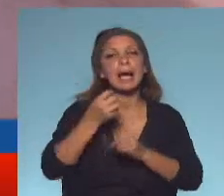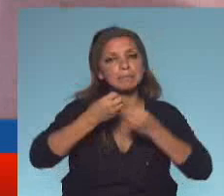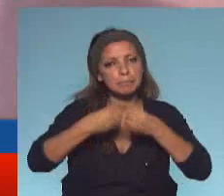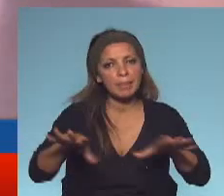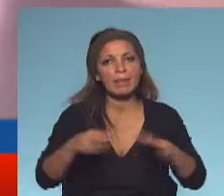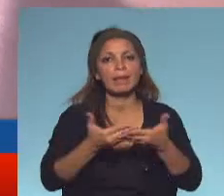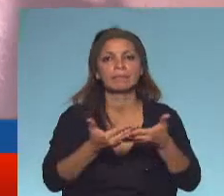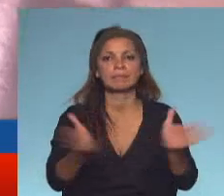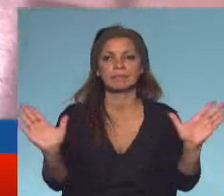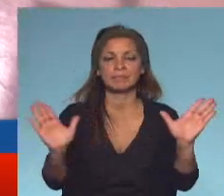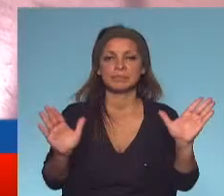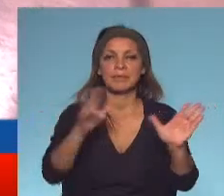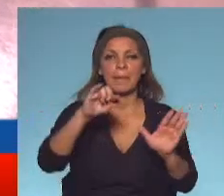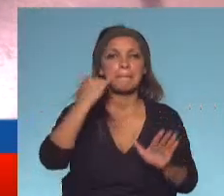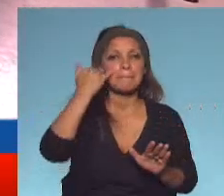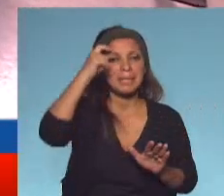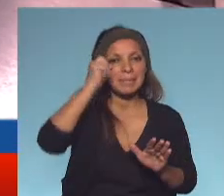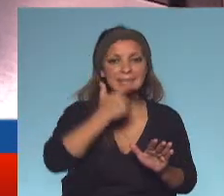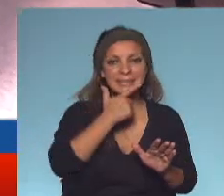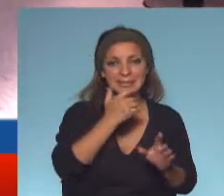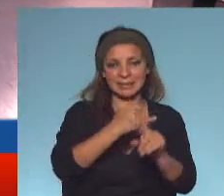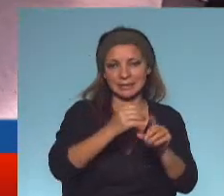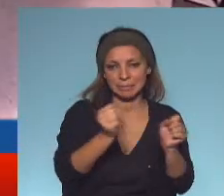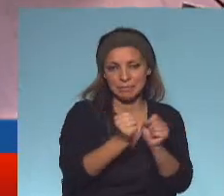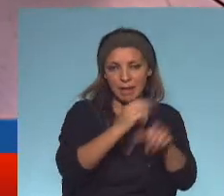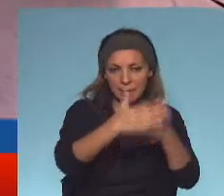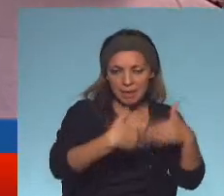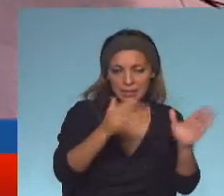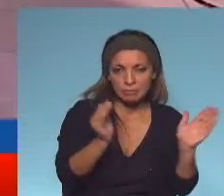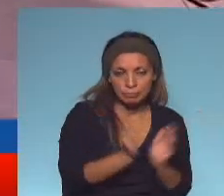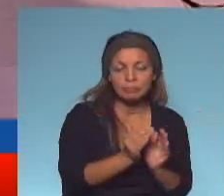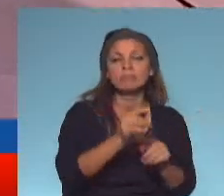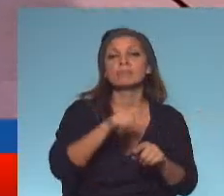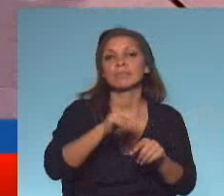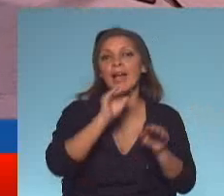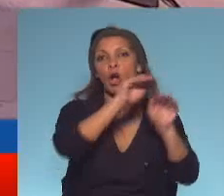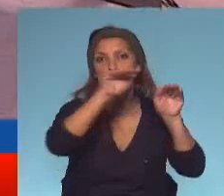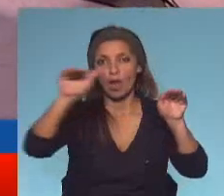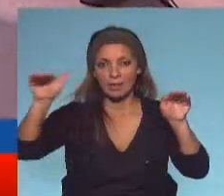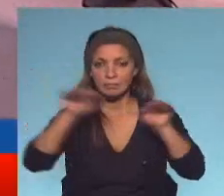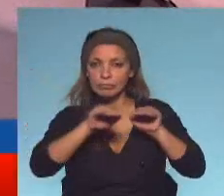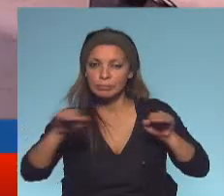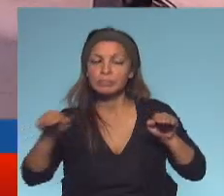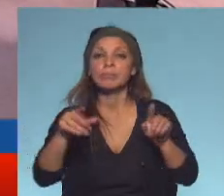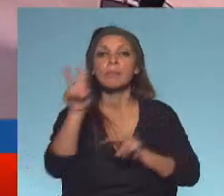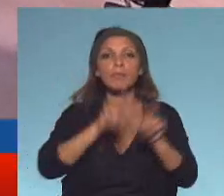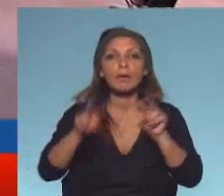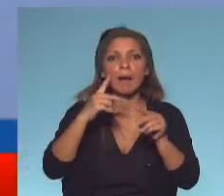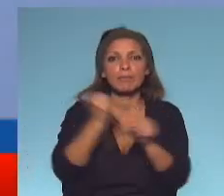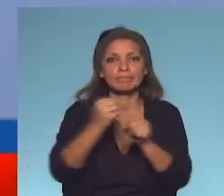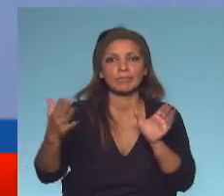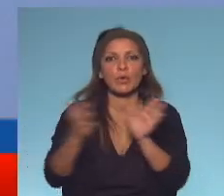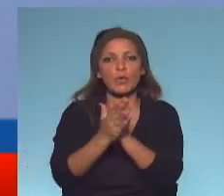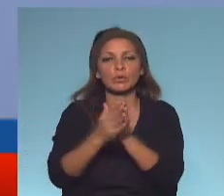programa Pymes en Góndolas, buscando certificar muchísimas empresas pequeñas y medianas para que puedan estar junto con las cooperativas,